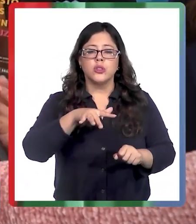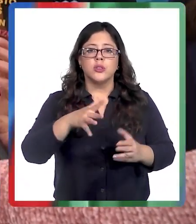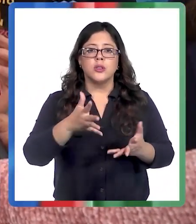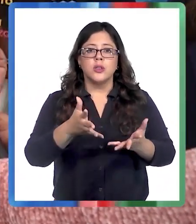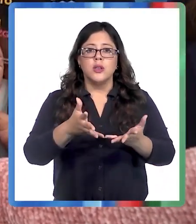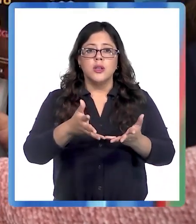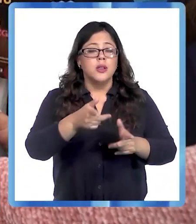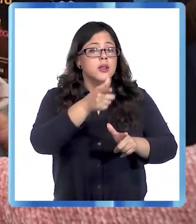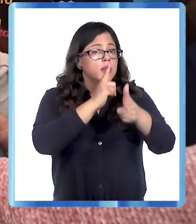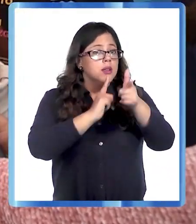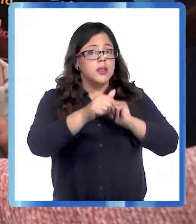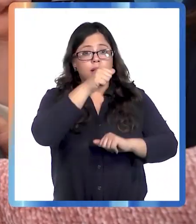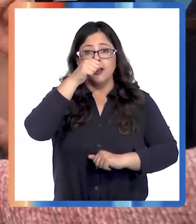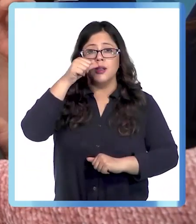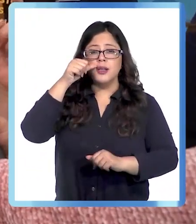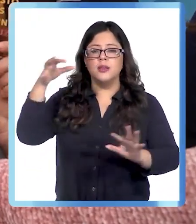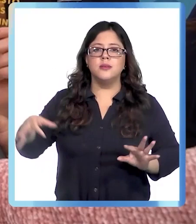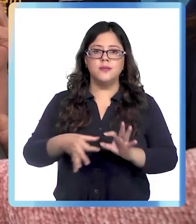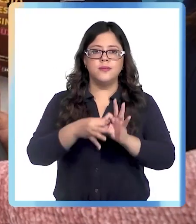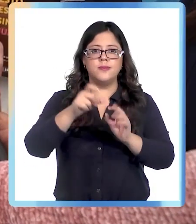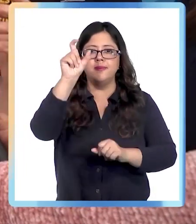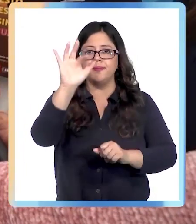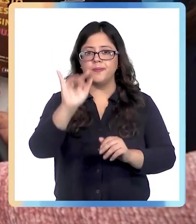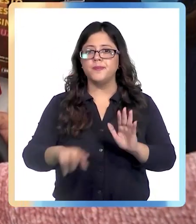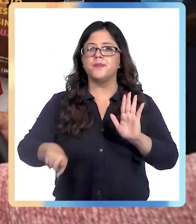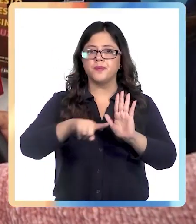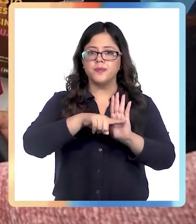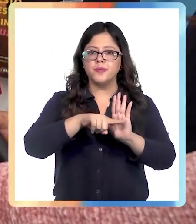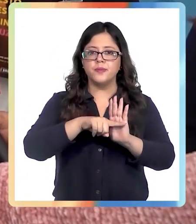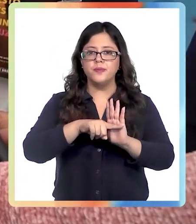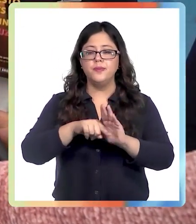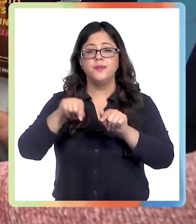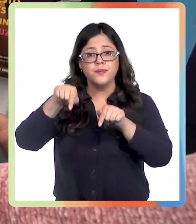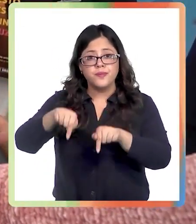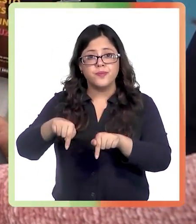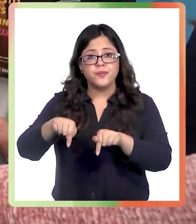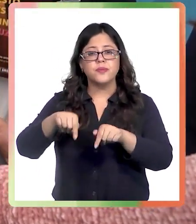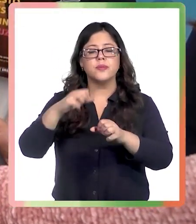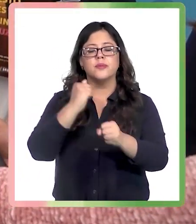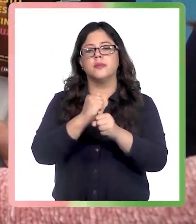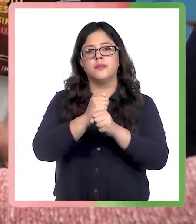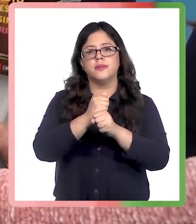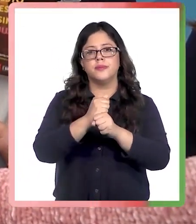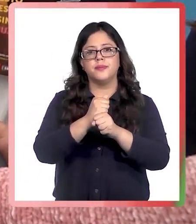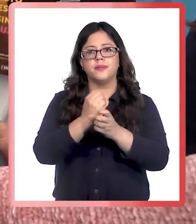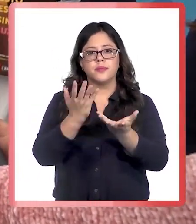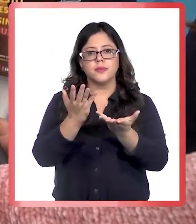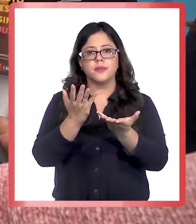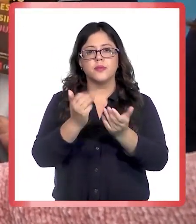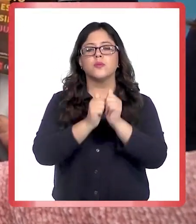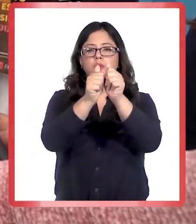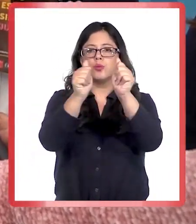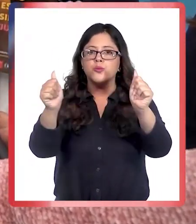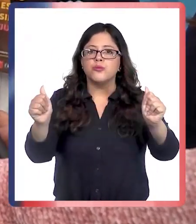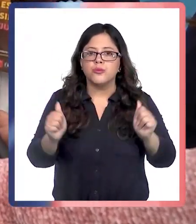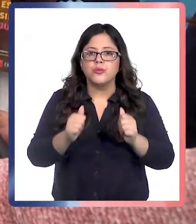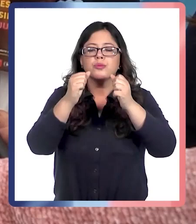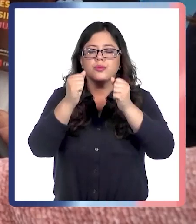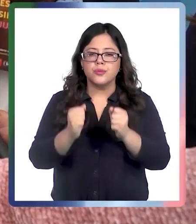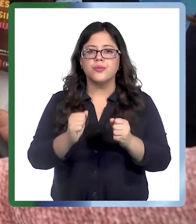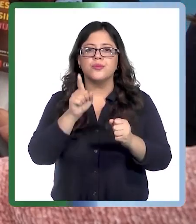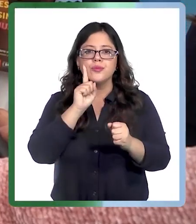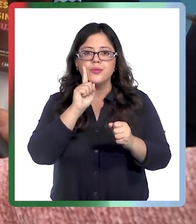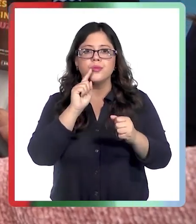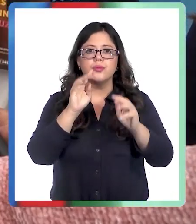consumo, lo relacionan con características negativas. Entonces la invitación, estamos trabajando fuertemente también con todas las autoridades para poder